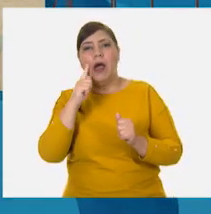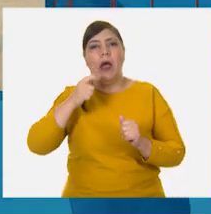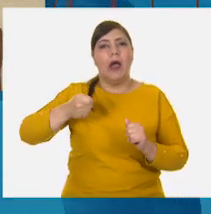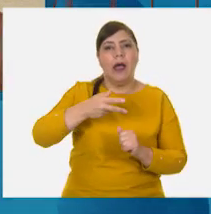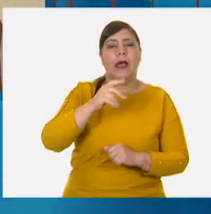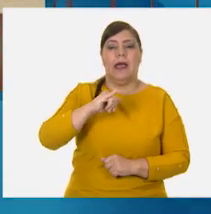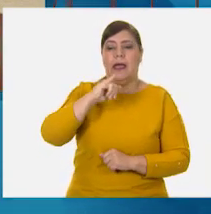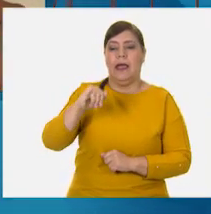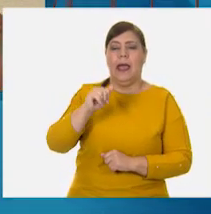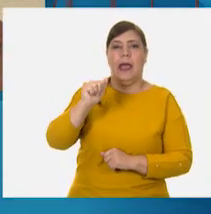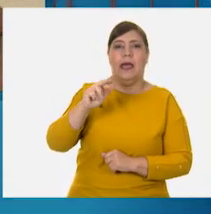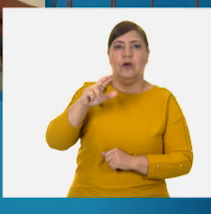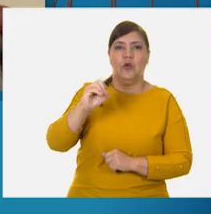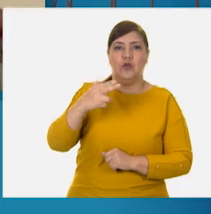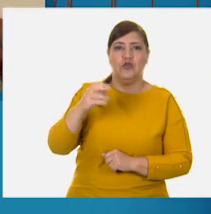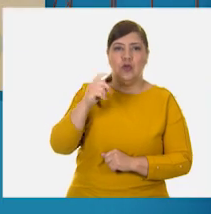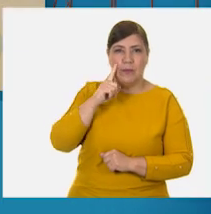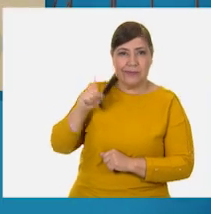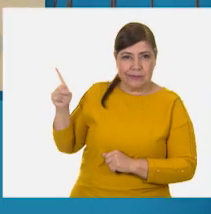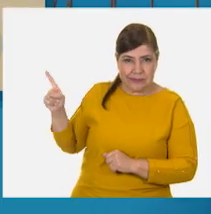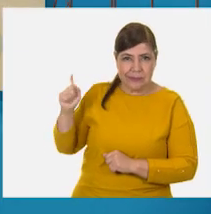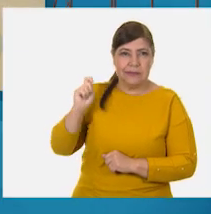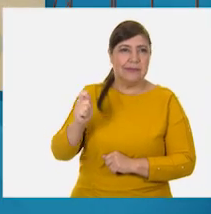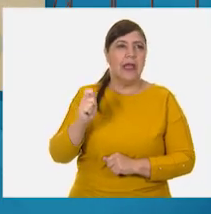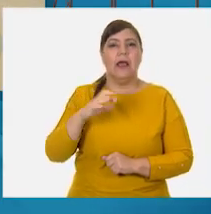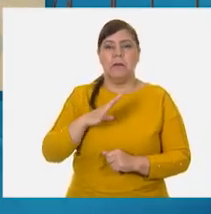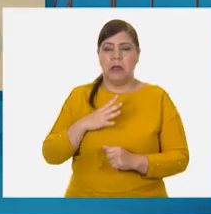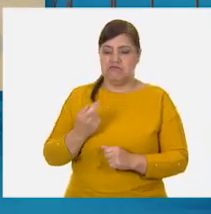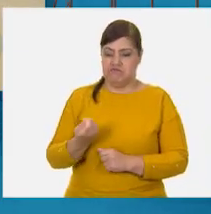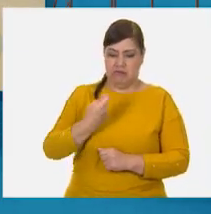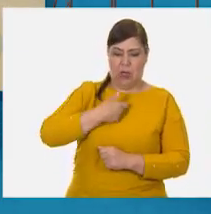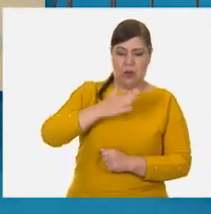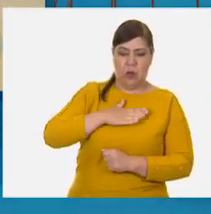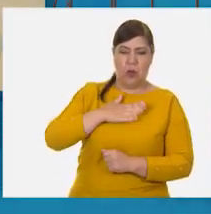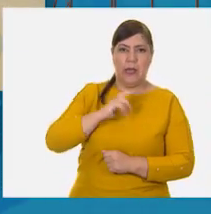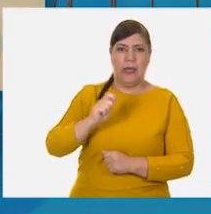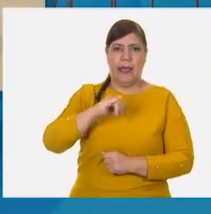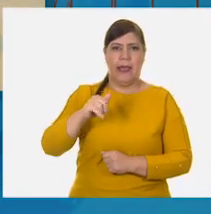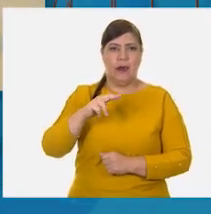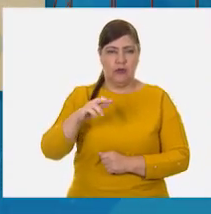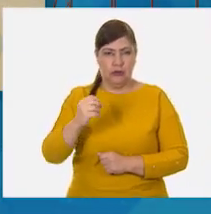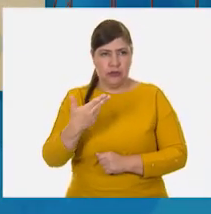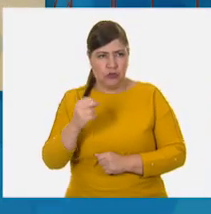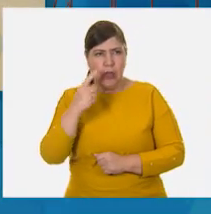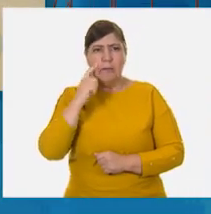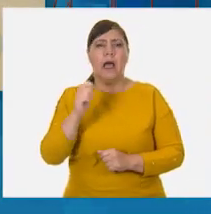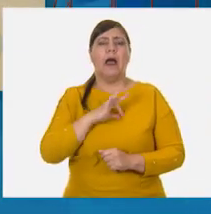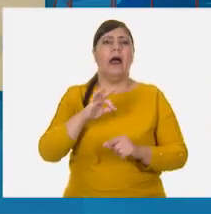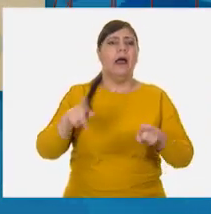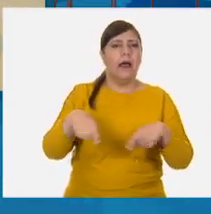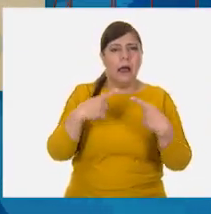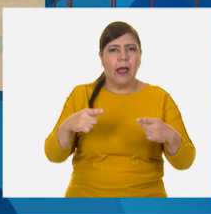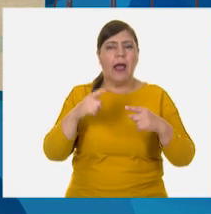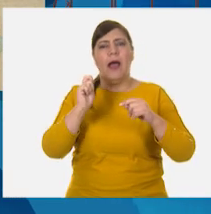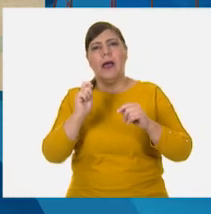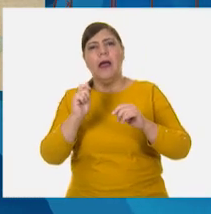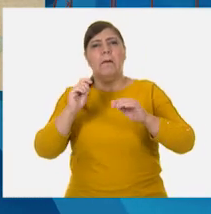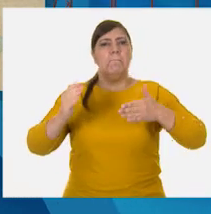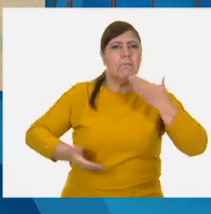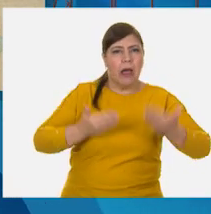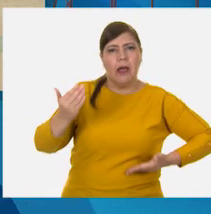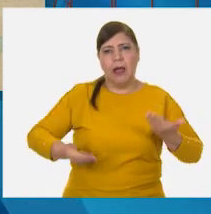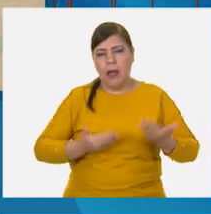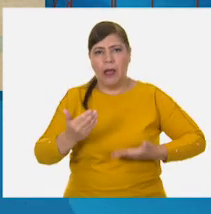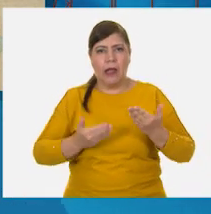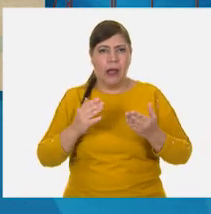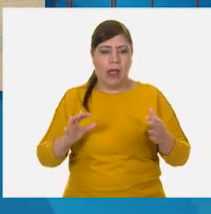jarochos y a identificarse como tales entre ellos mismos. La conformación del cancionero rural jarocho, de sus sones y danzas, como